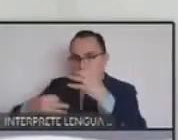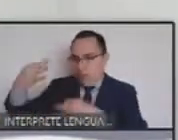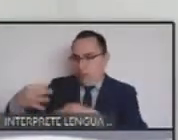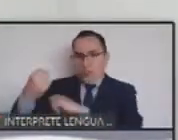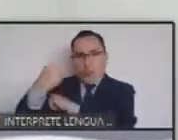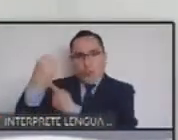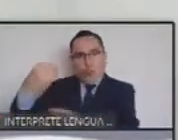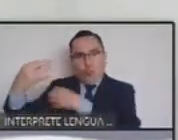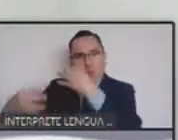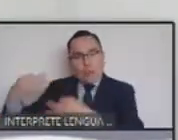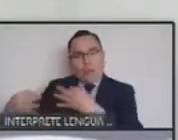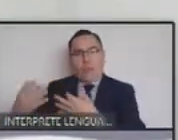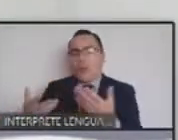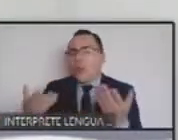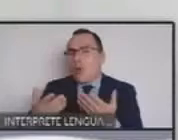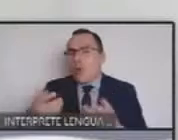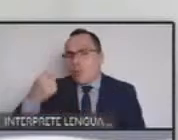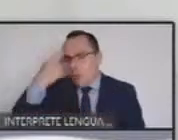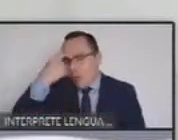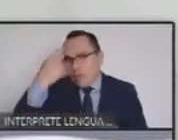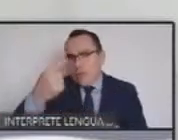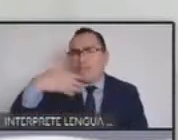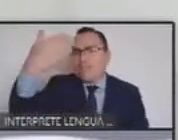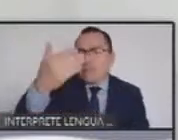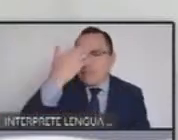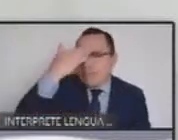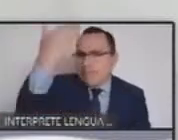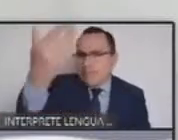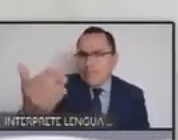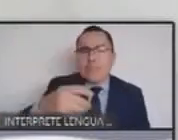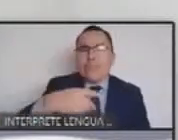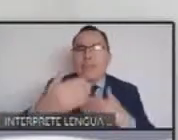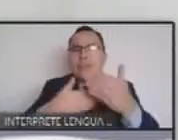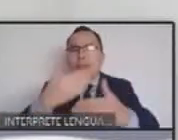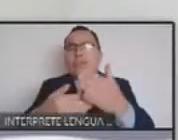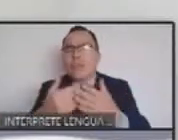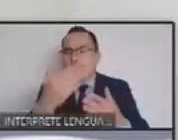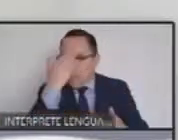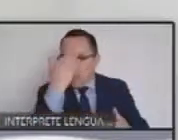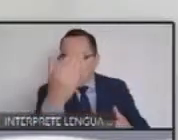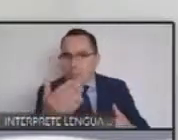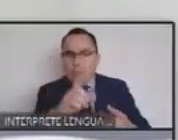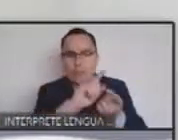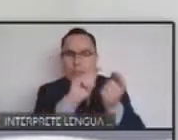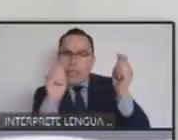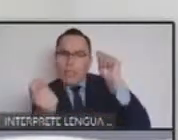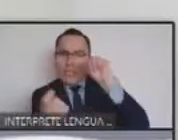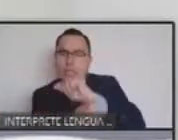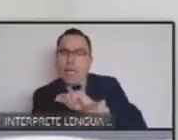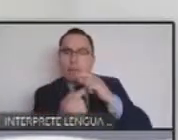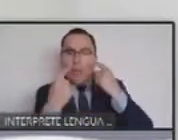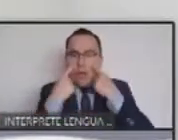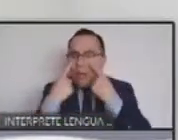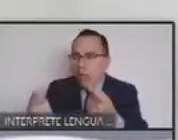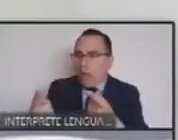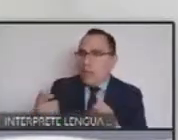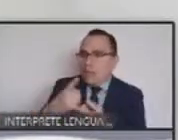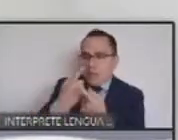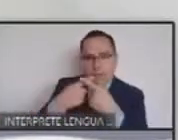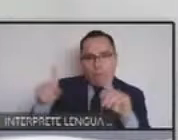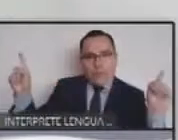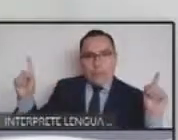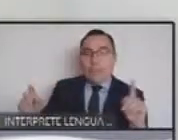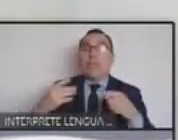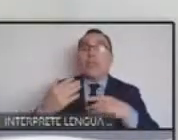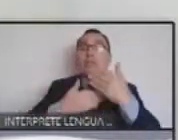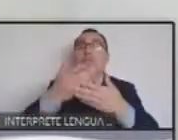estas obligaciones de cara a la ciudadanía? ¿Y cómo se ha enfrentado este cambio de paradigma en los últimos años? ¿Y qué más queda